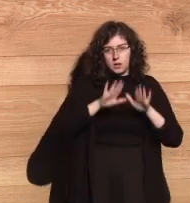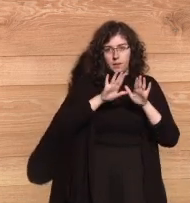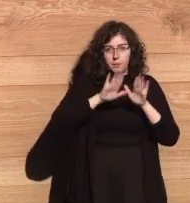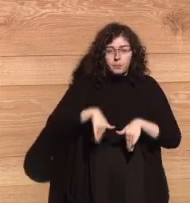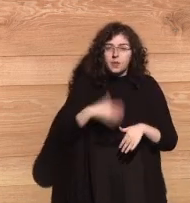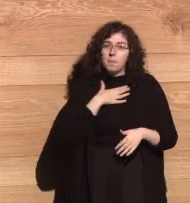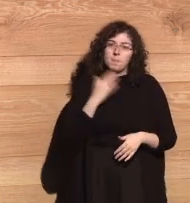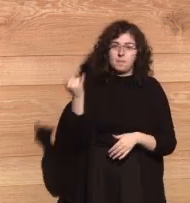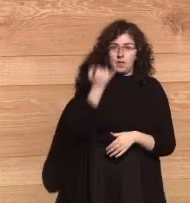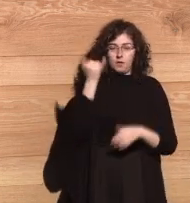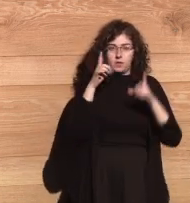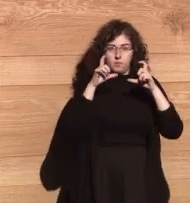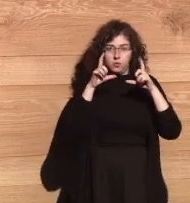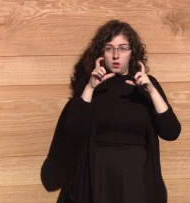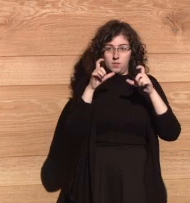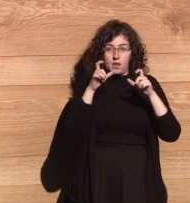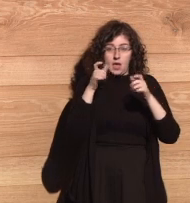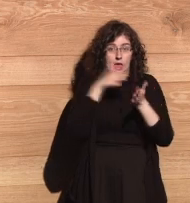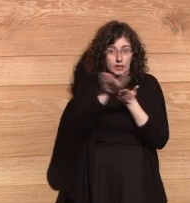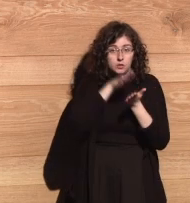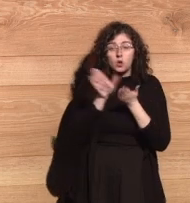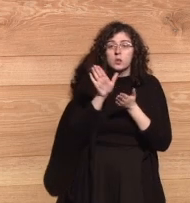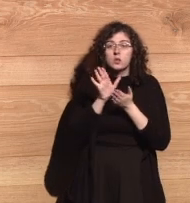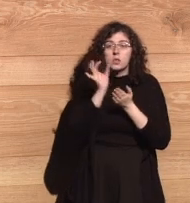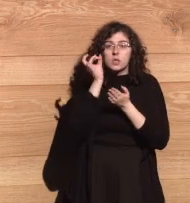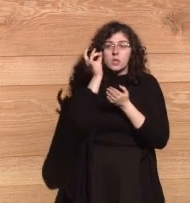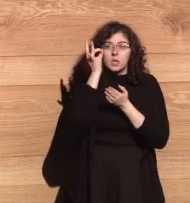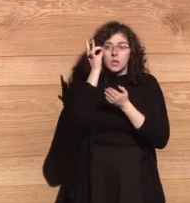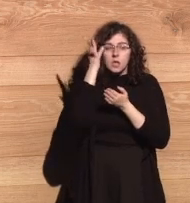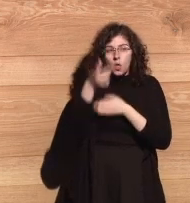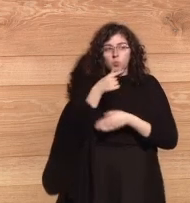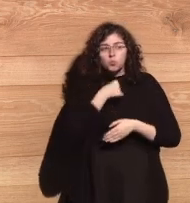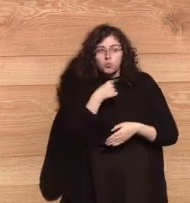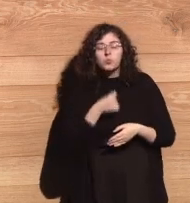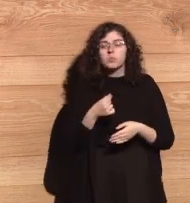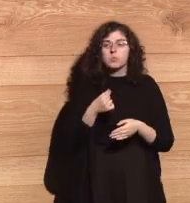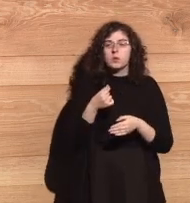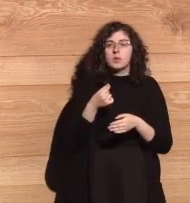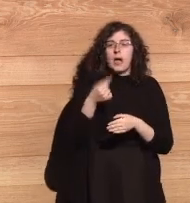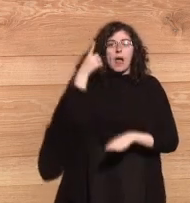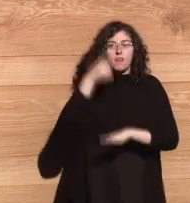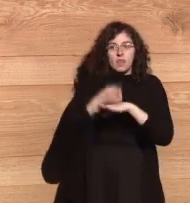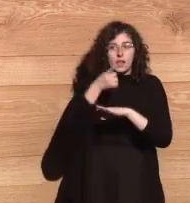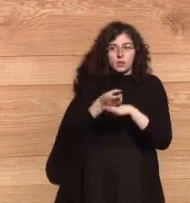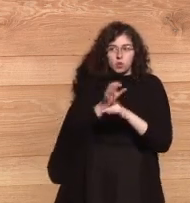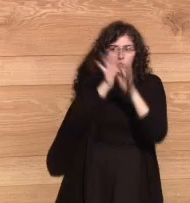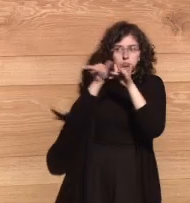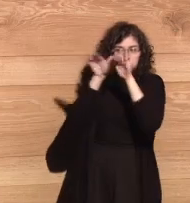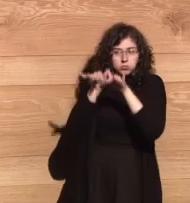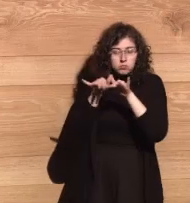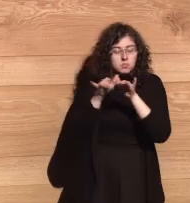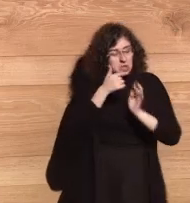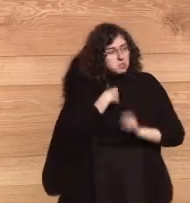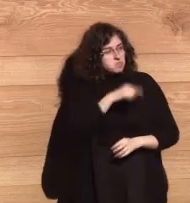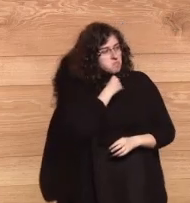que mi jefe de fotografía, el editor, me compró la idea. Se la vendió de una forma al director, que también se la compró. Y al